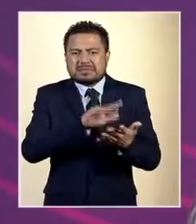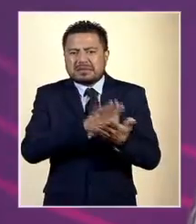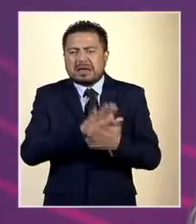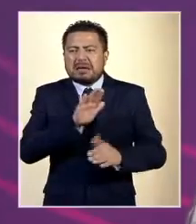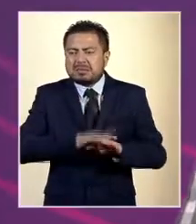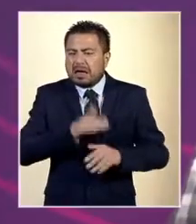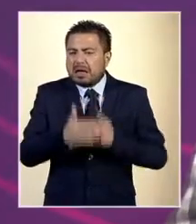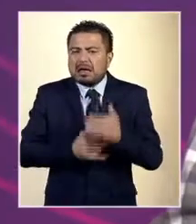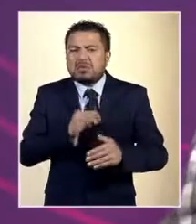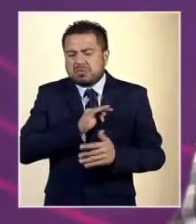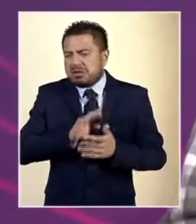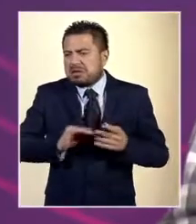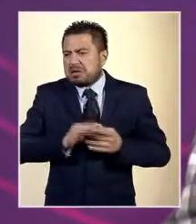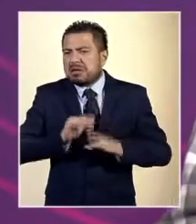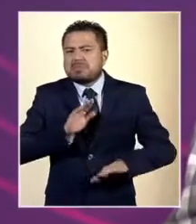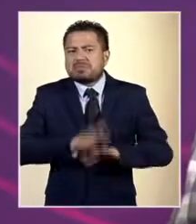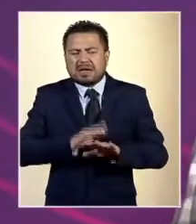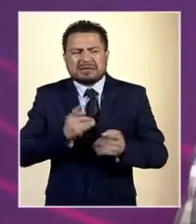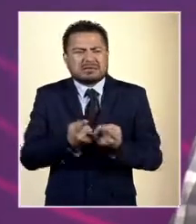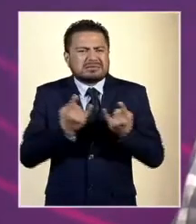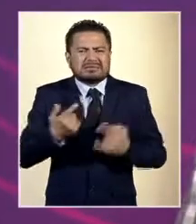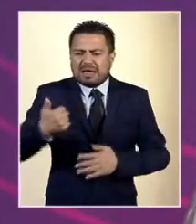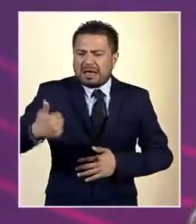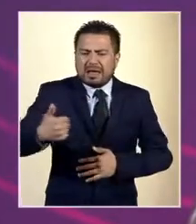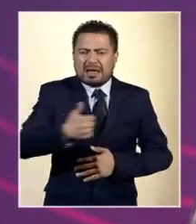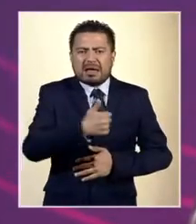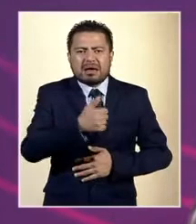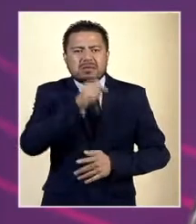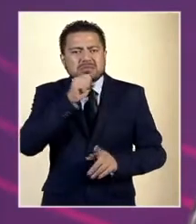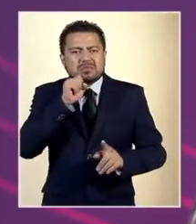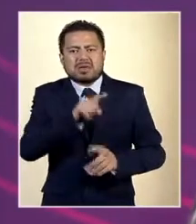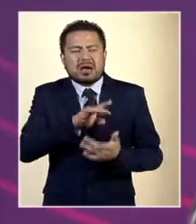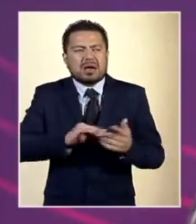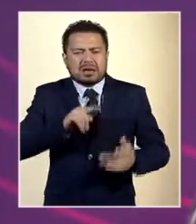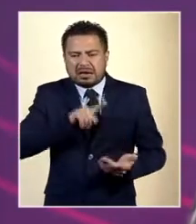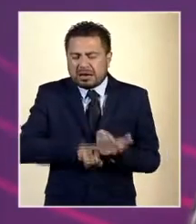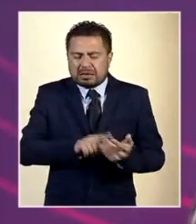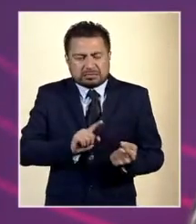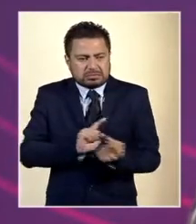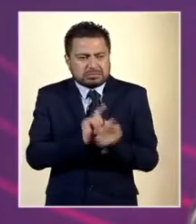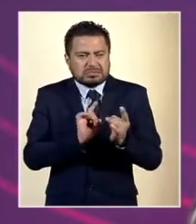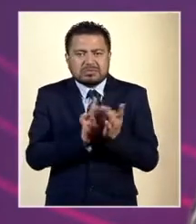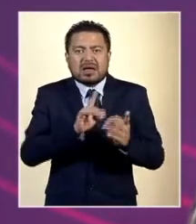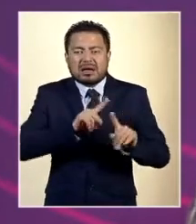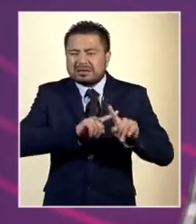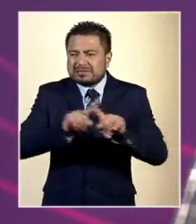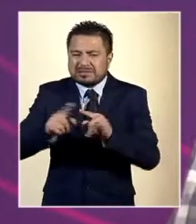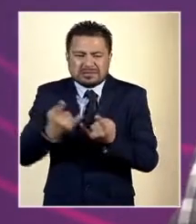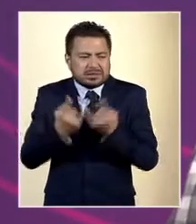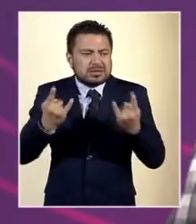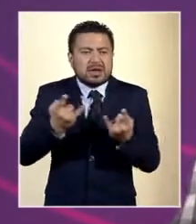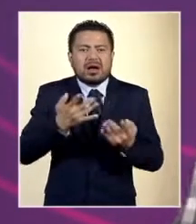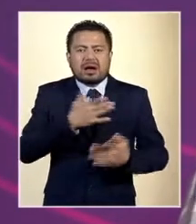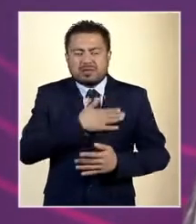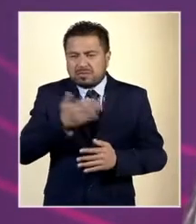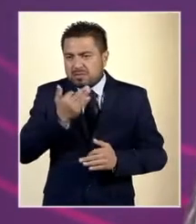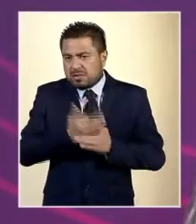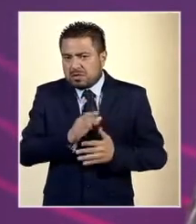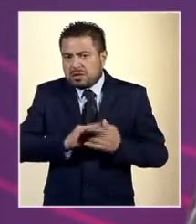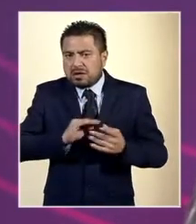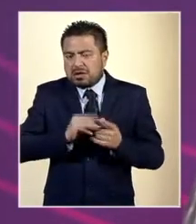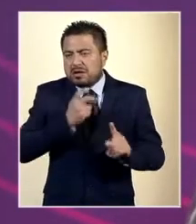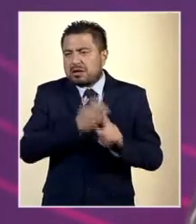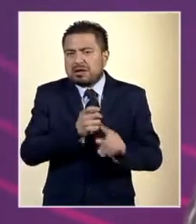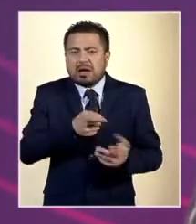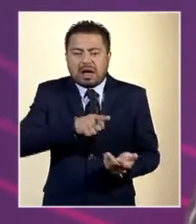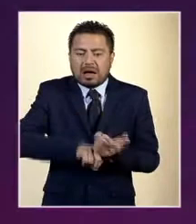adelante podemos empezar a hablar de las historias también y nos vamos a encontrar con historias muy diversas, pero pues bueno, si quieres, en ese primer momento. ¿Dentro